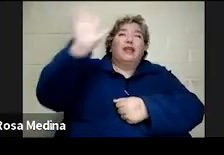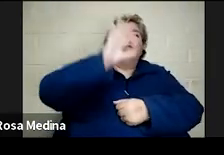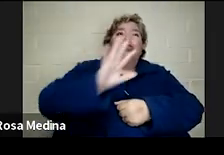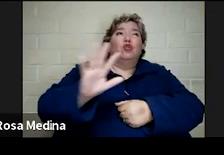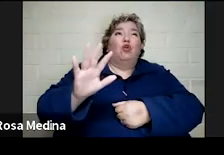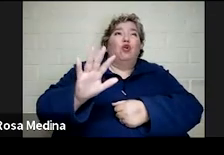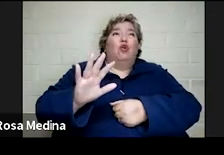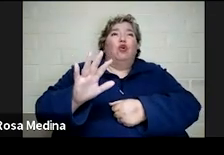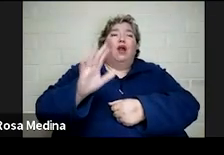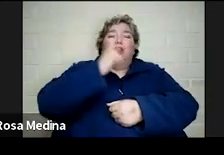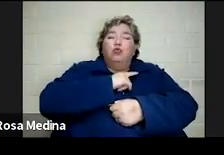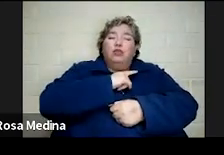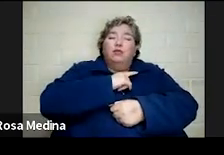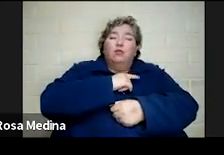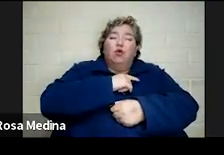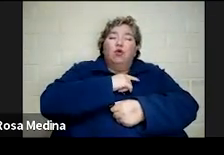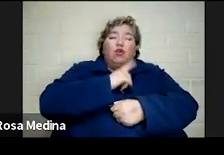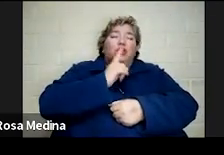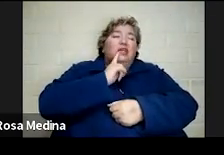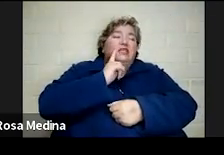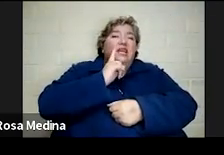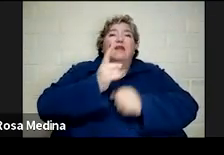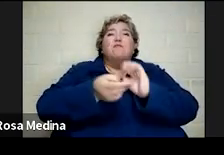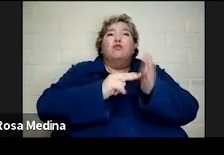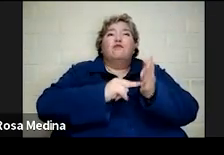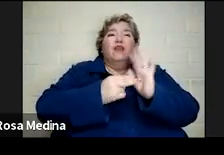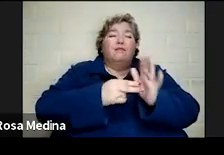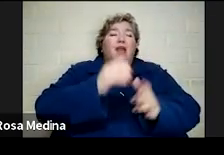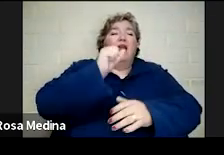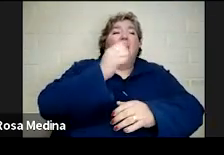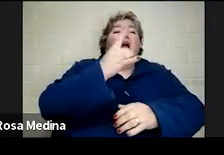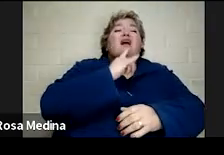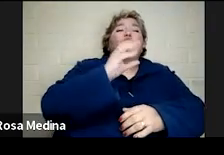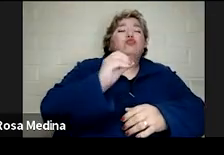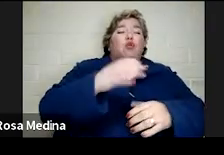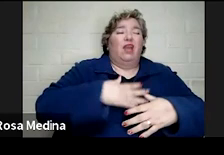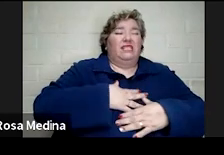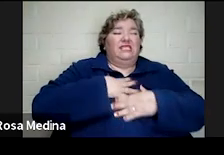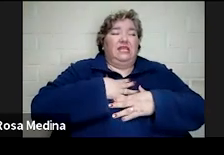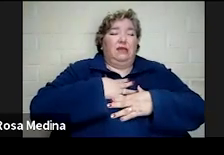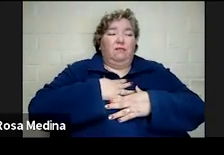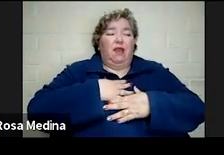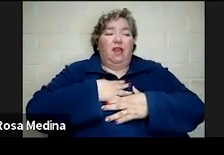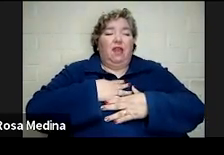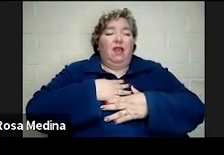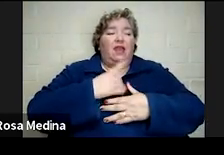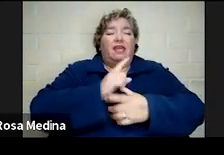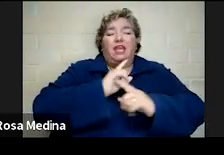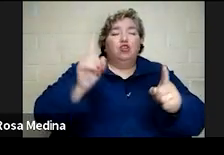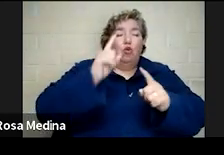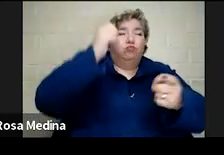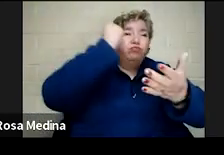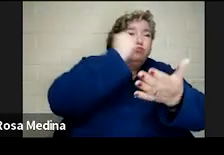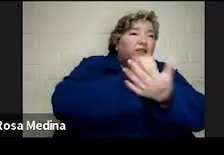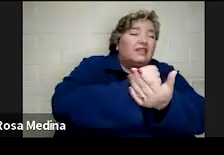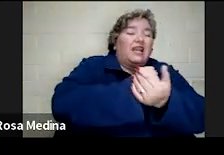tengan dificultades de autoestima, dificultades de no sentirse capaces en lo académico, de sentir que les cuesta mucho más,